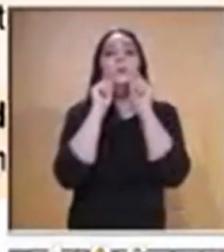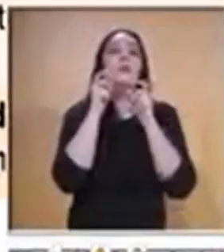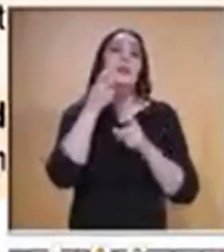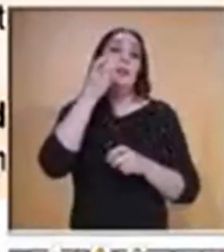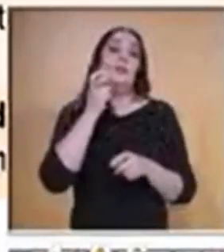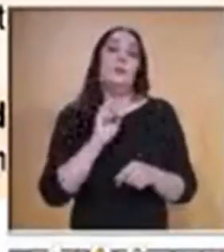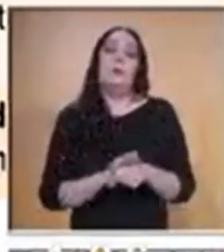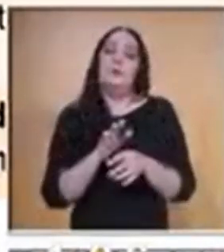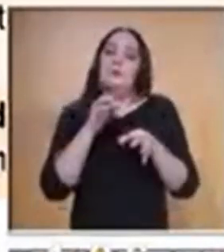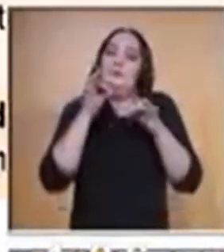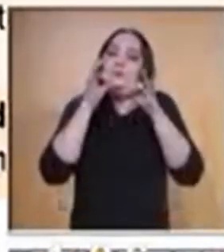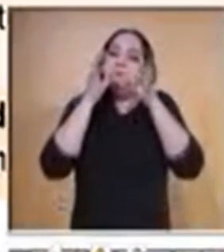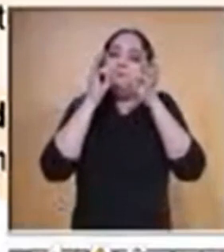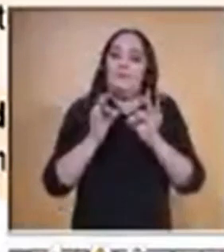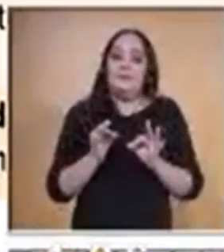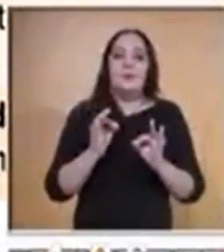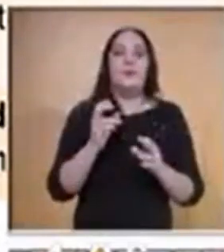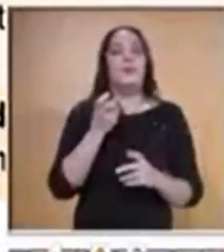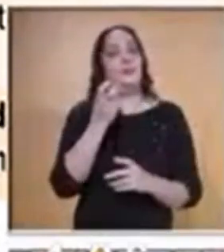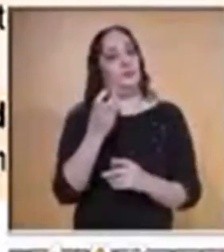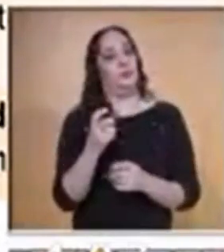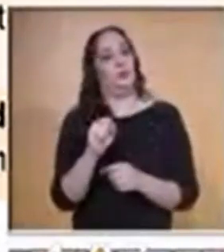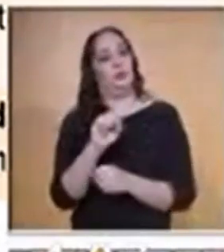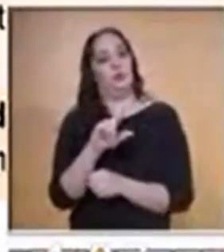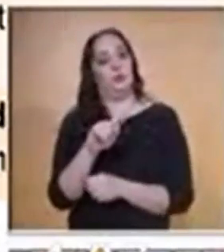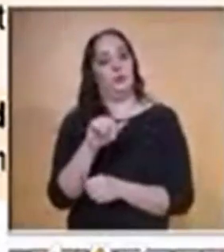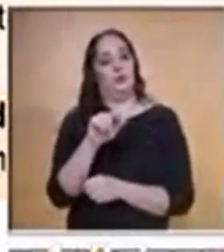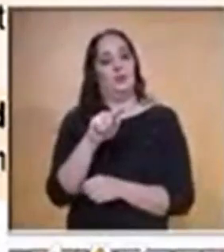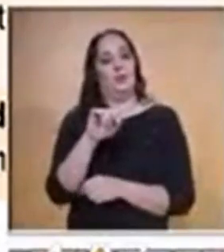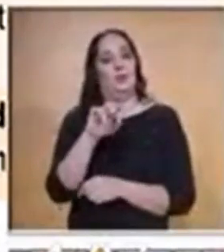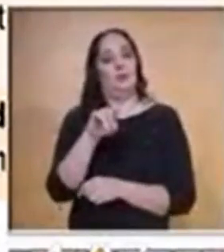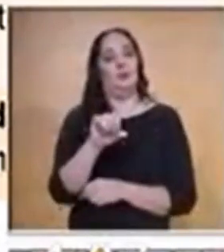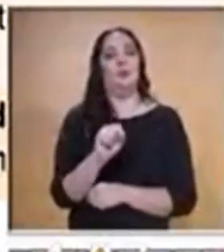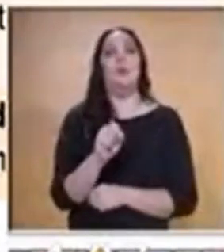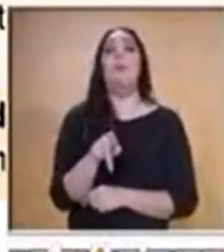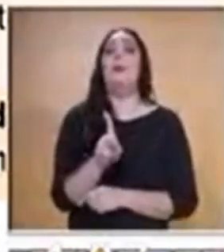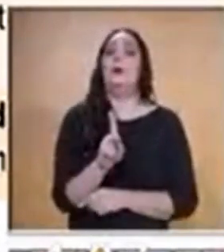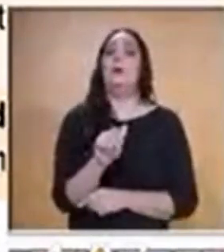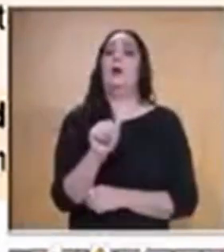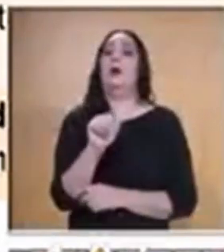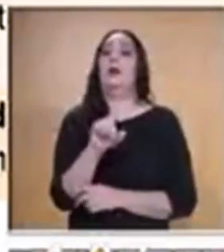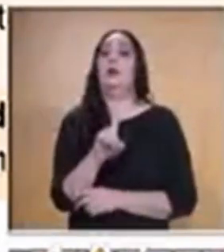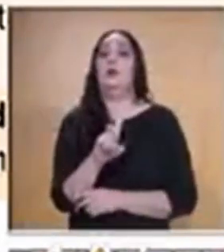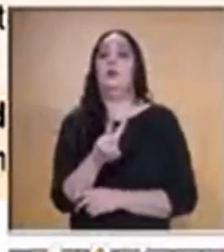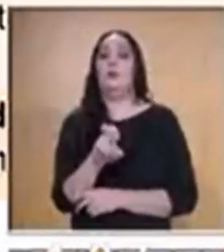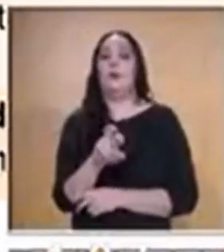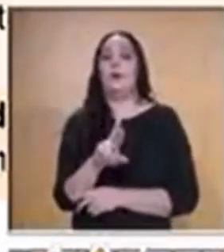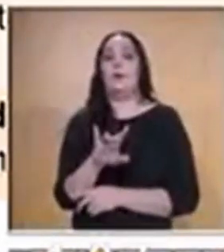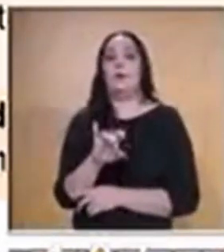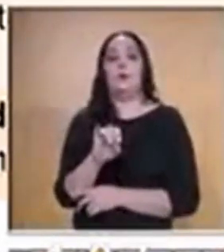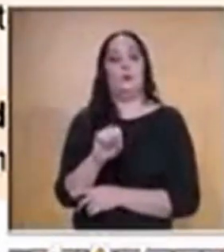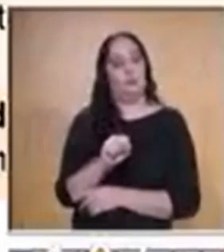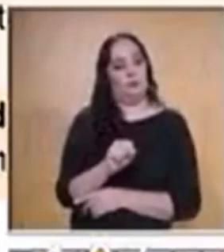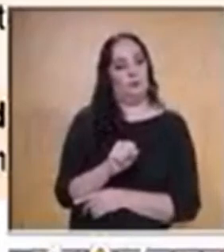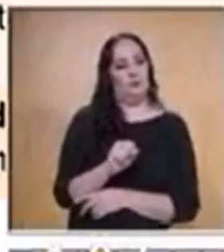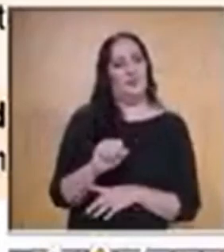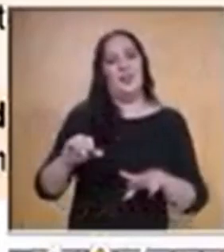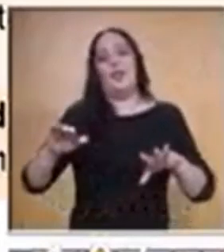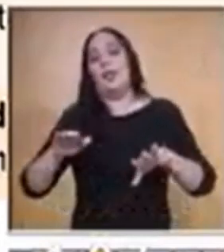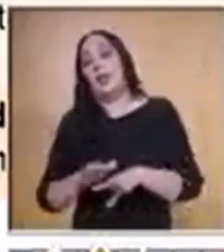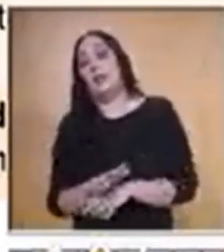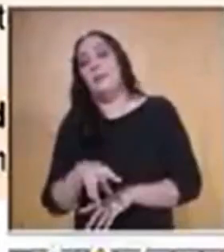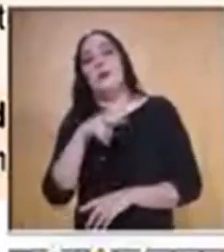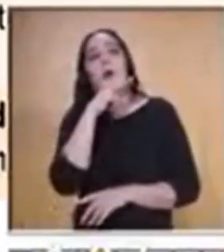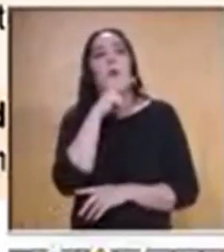En cambio, los adverbios, ¿me ayuda, profesor? Sí, los adverbios, el adverbio modifica al verbo, adjetivo,